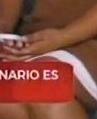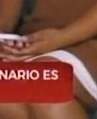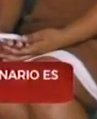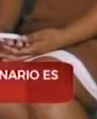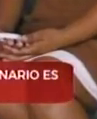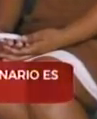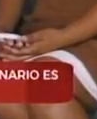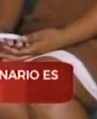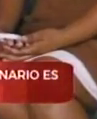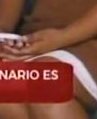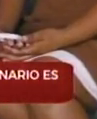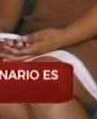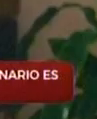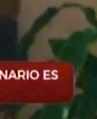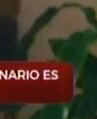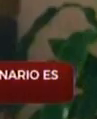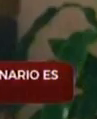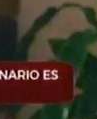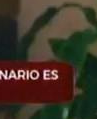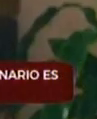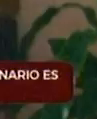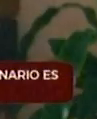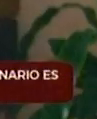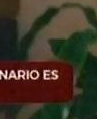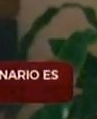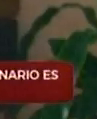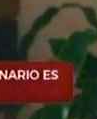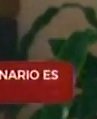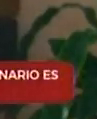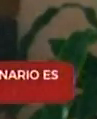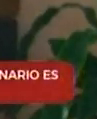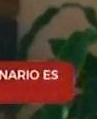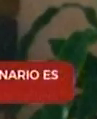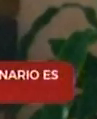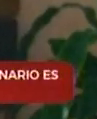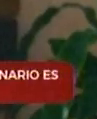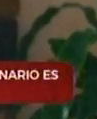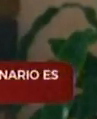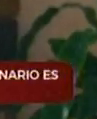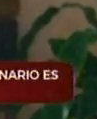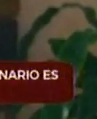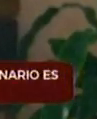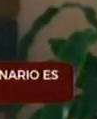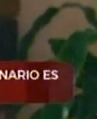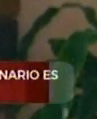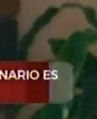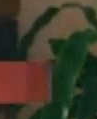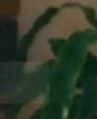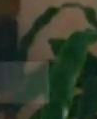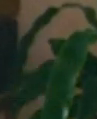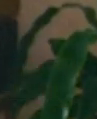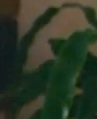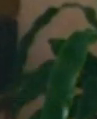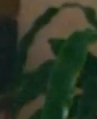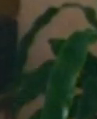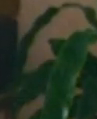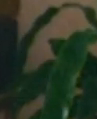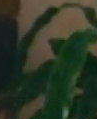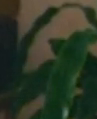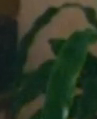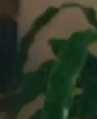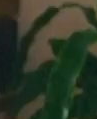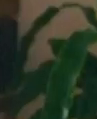toda su historia a cuestas y por delante, ¿no? Entonces es una oportunidad excepcional ejercer el